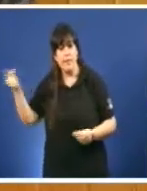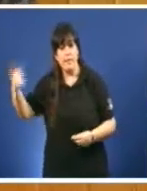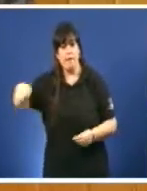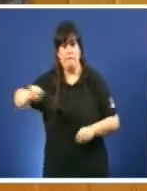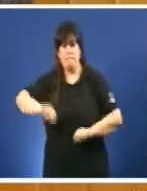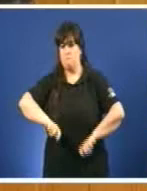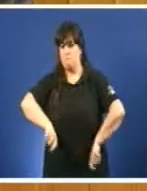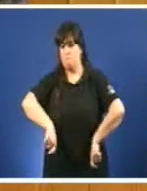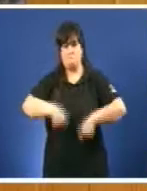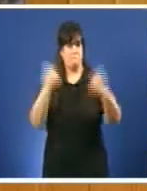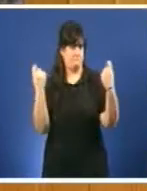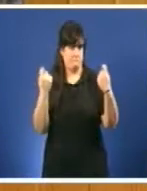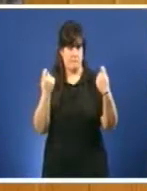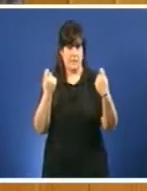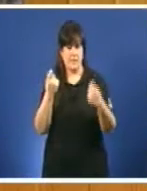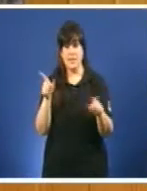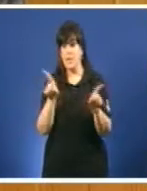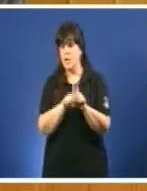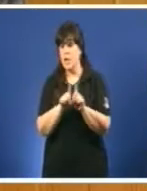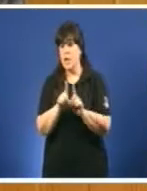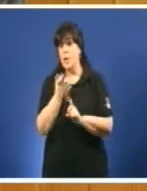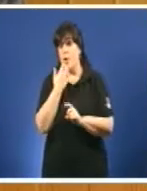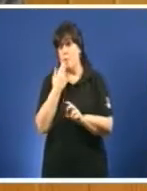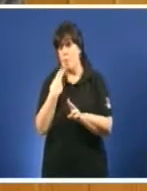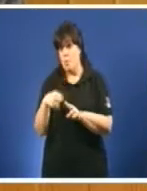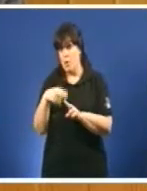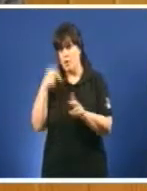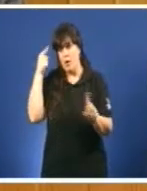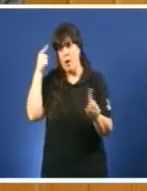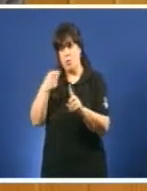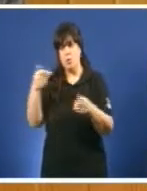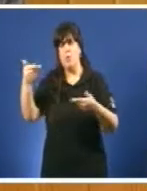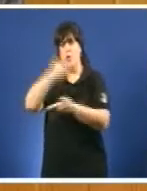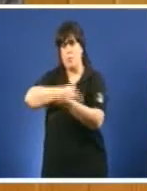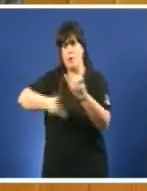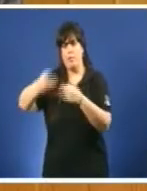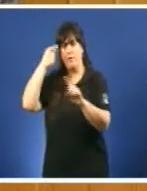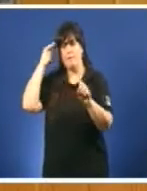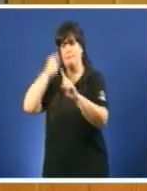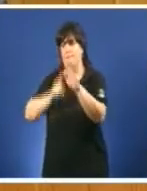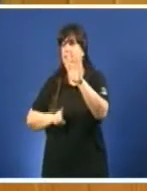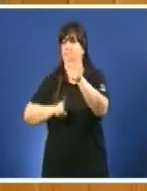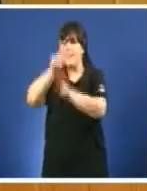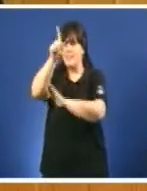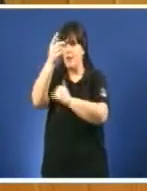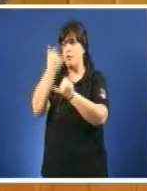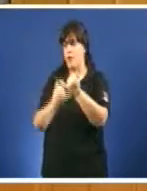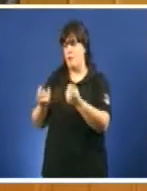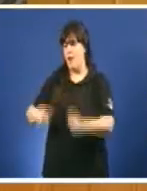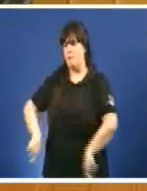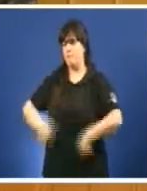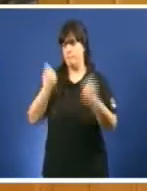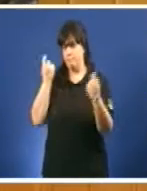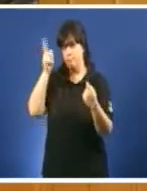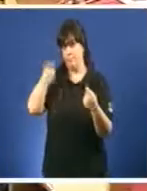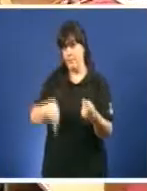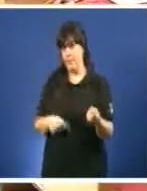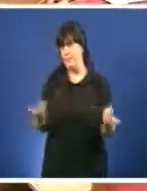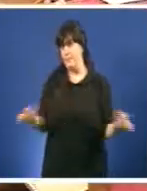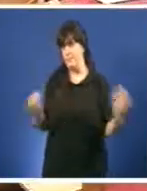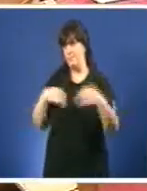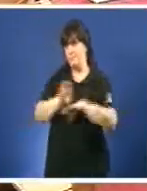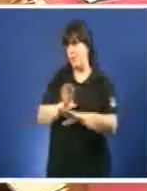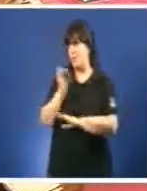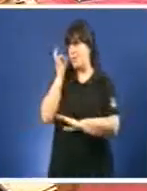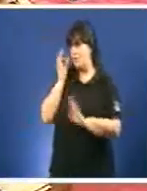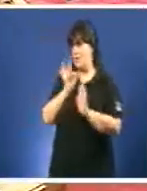as políticas de cooperación ao desenvolvemento. Señora conselleira, estes orzamentos non